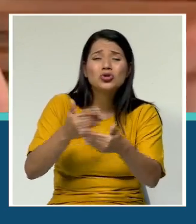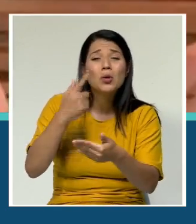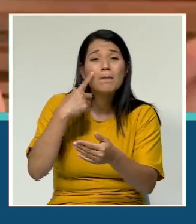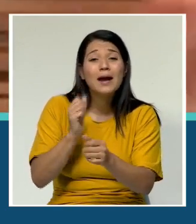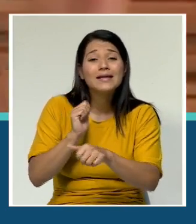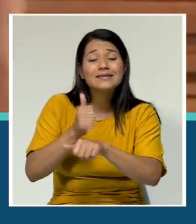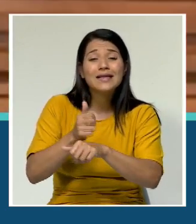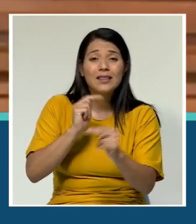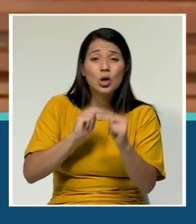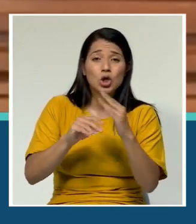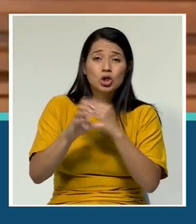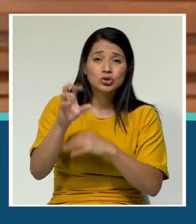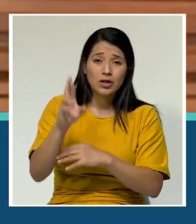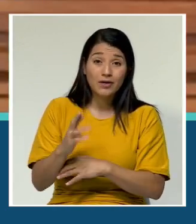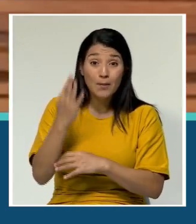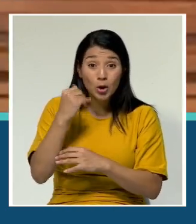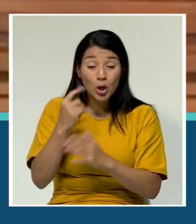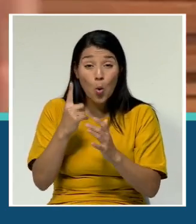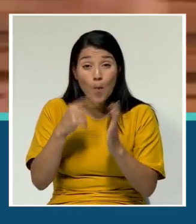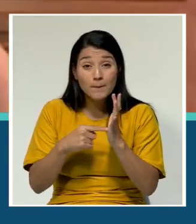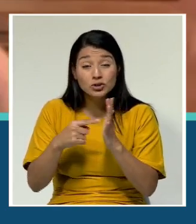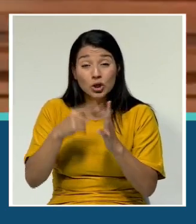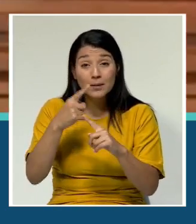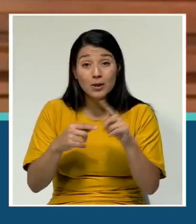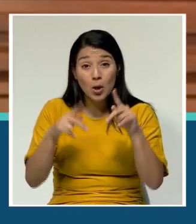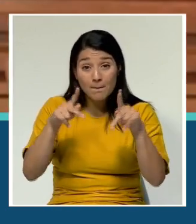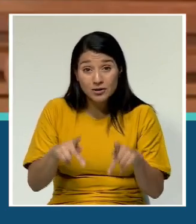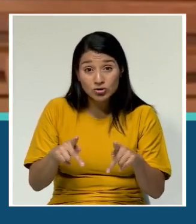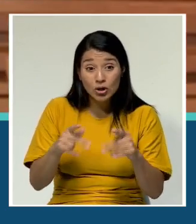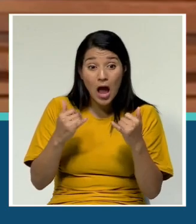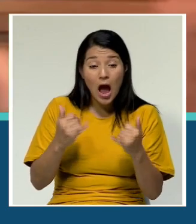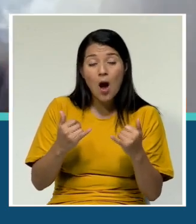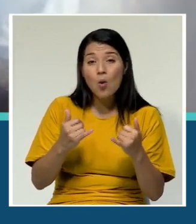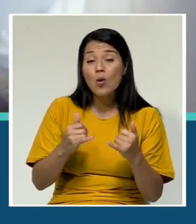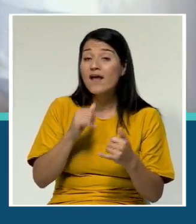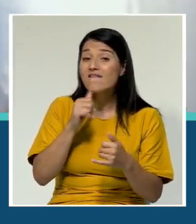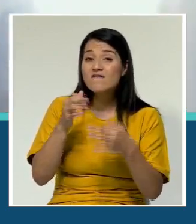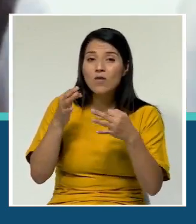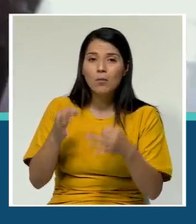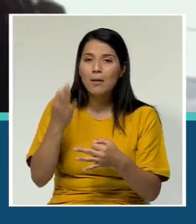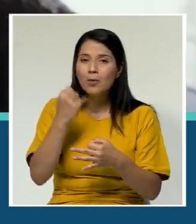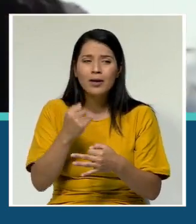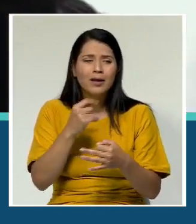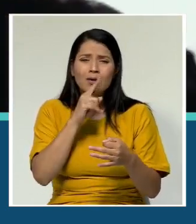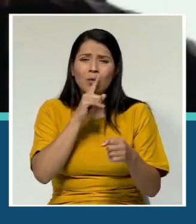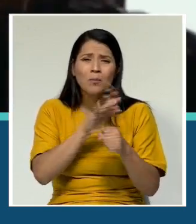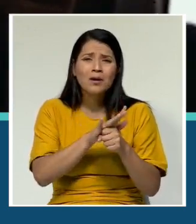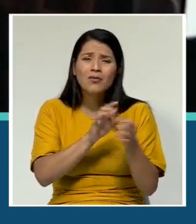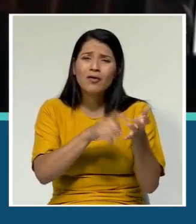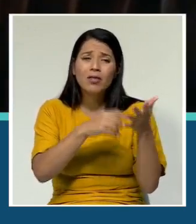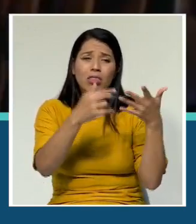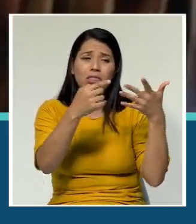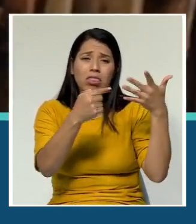hay que trabajar en la burocracia de la creación de pymes en Costa Rica. ¿Por qué? Porque hay 1,5 millones de costarricenses que están en